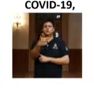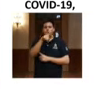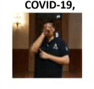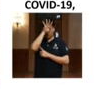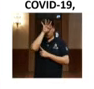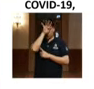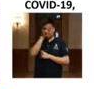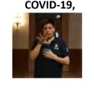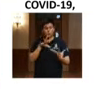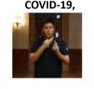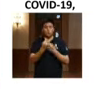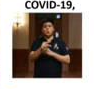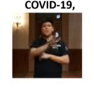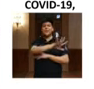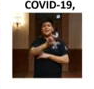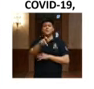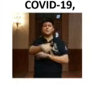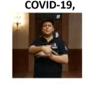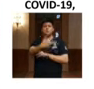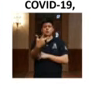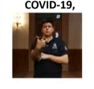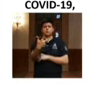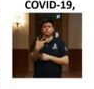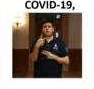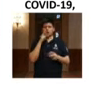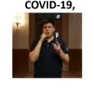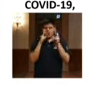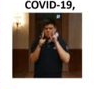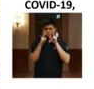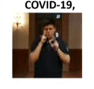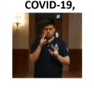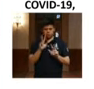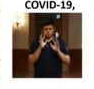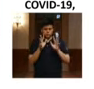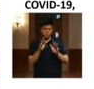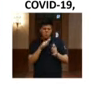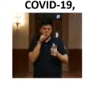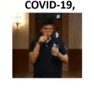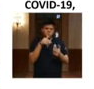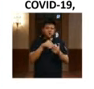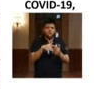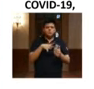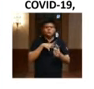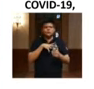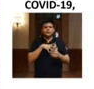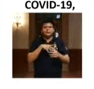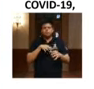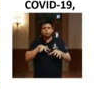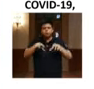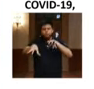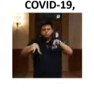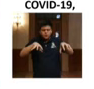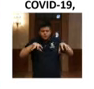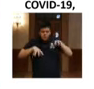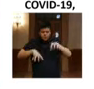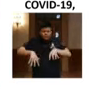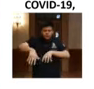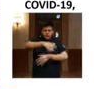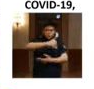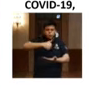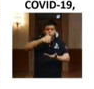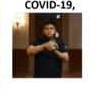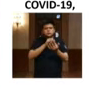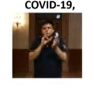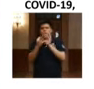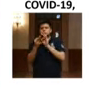con 513. Evidentemente, los municipios que son del área metropolitana o están más cercanos